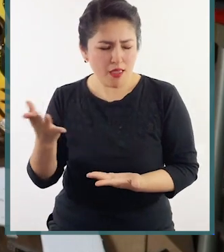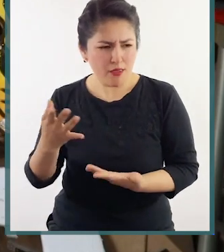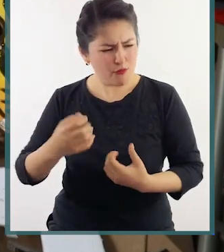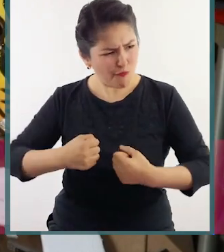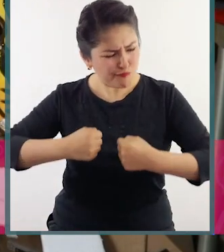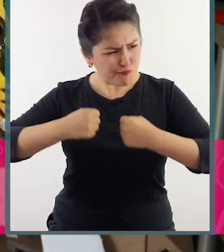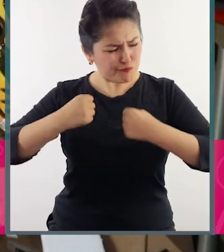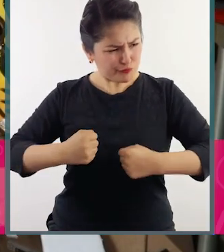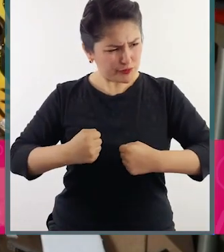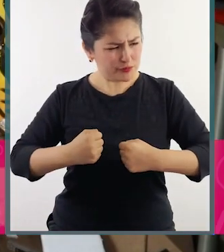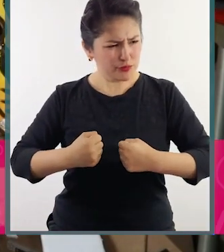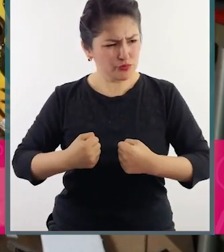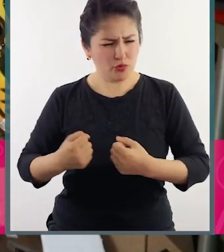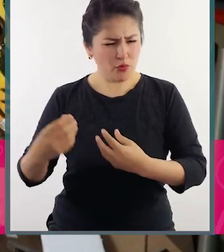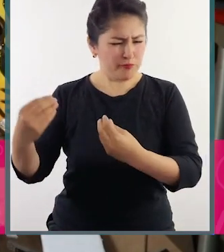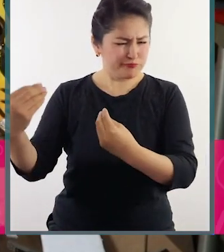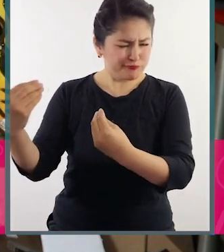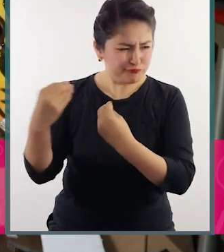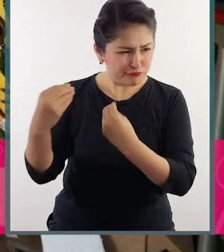con personalidad,